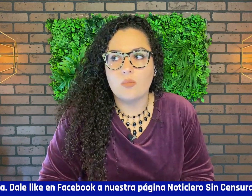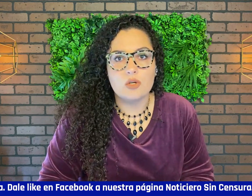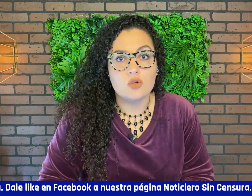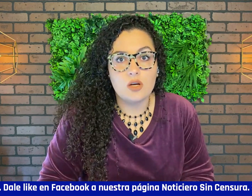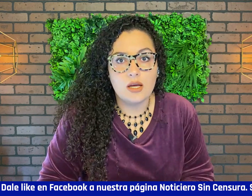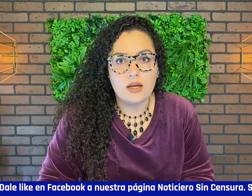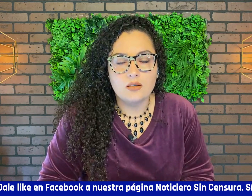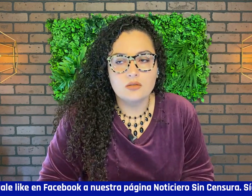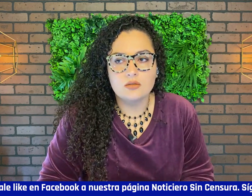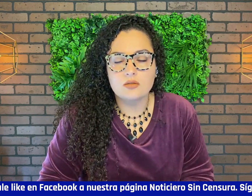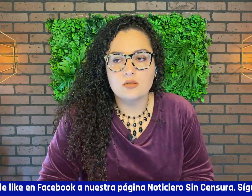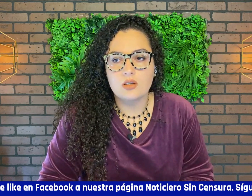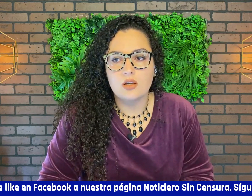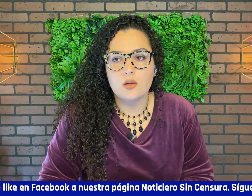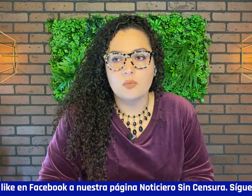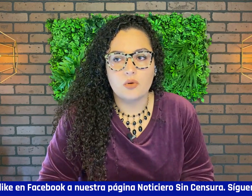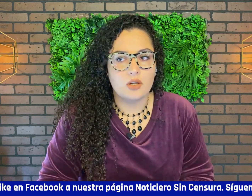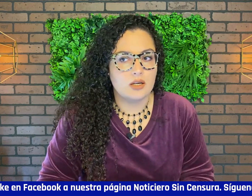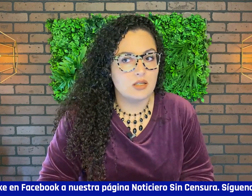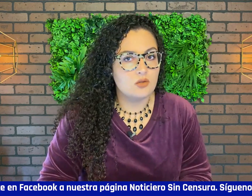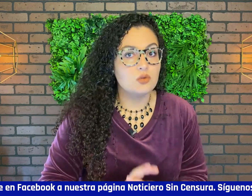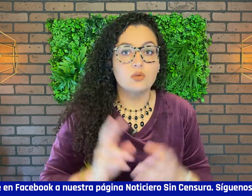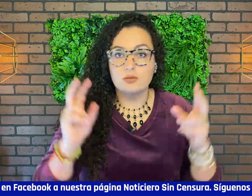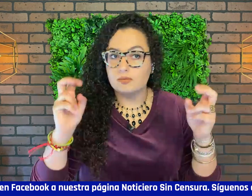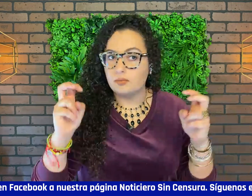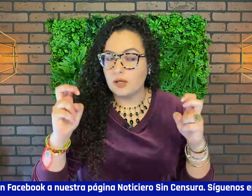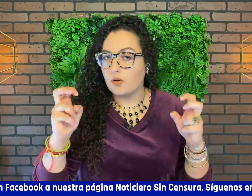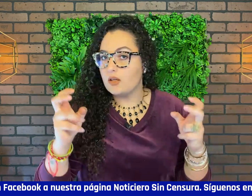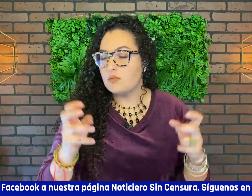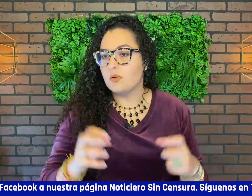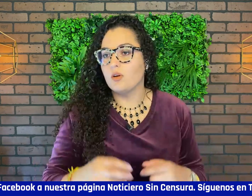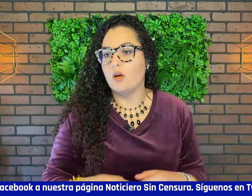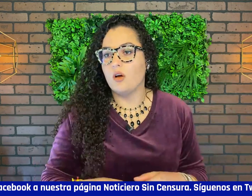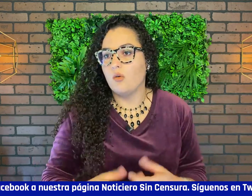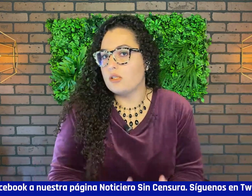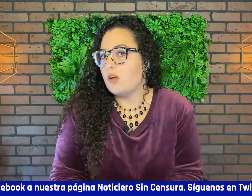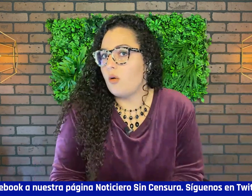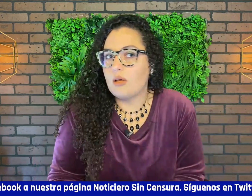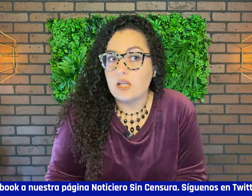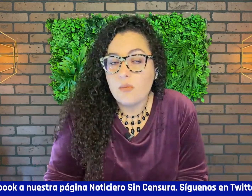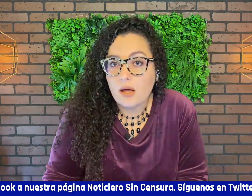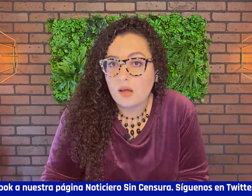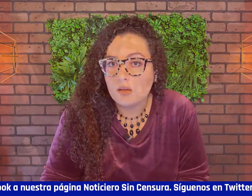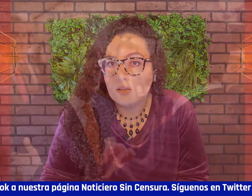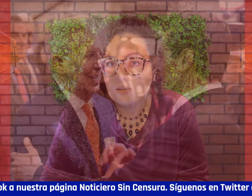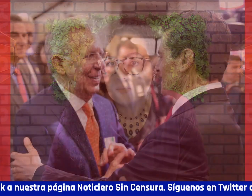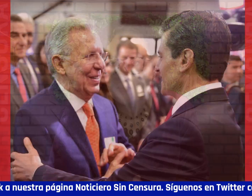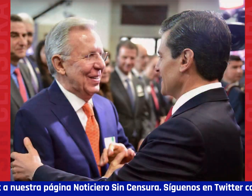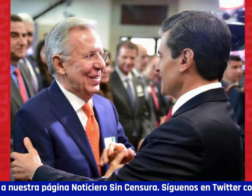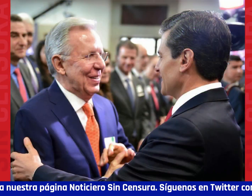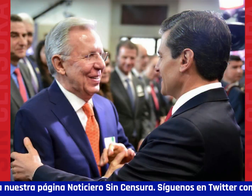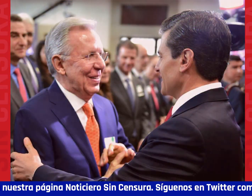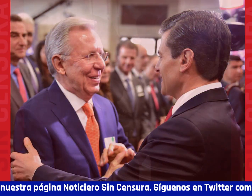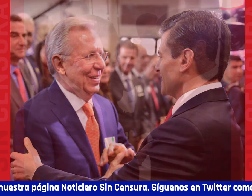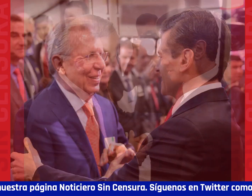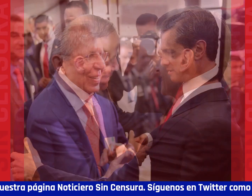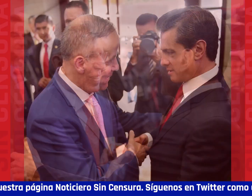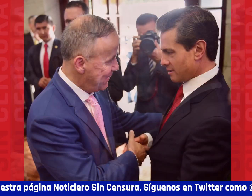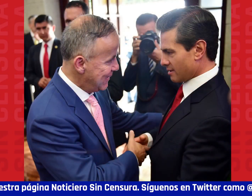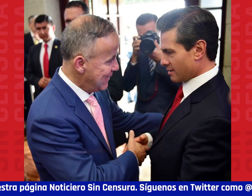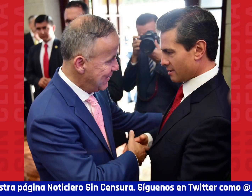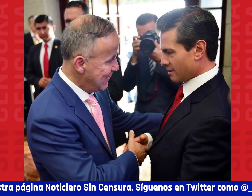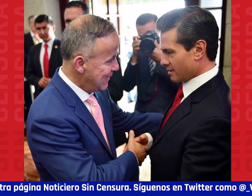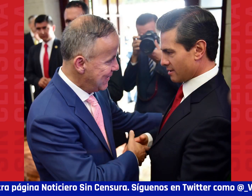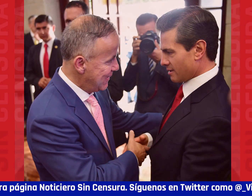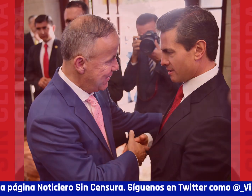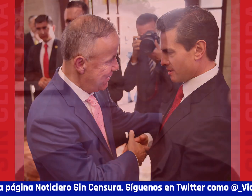a López Dóriga por ejercer su periodismo, o a Ciro Gómez Leiva, Yo veo que todos